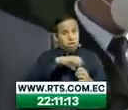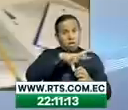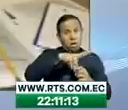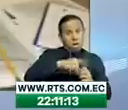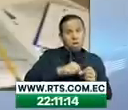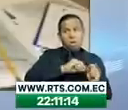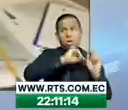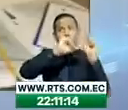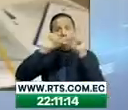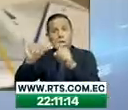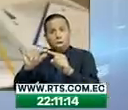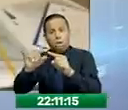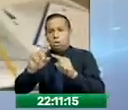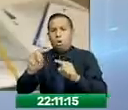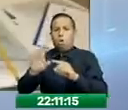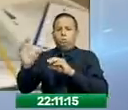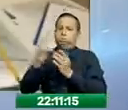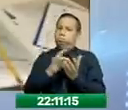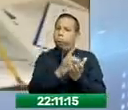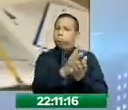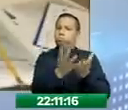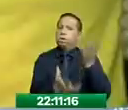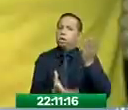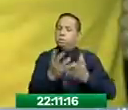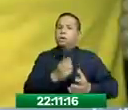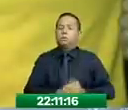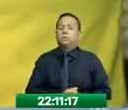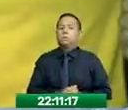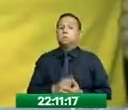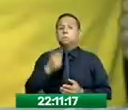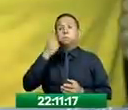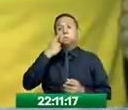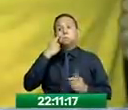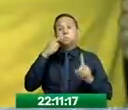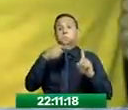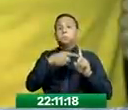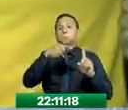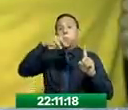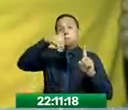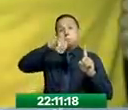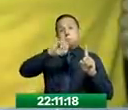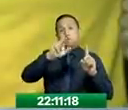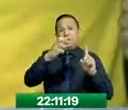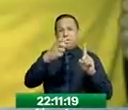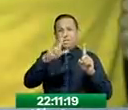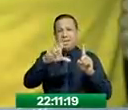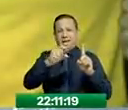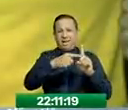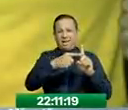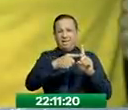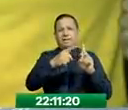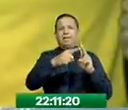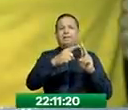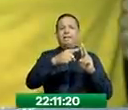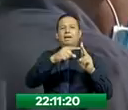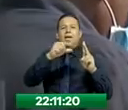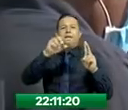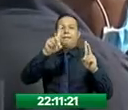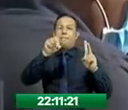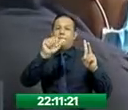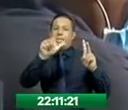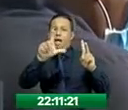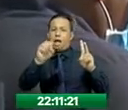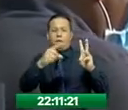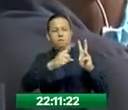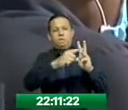mi país y si es revocar las visas de una posible deportación de míchel bucarám pulley su hermano de la y su esposa gabriela pazmiño y